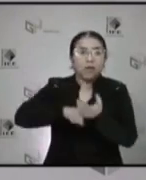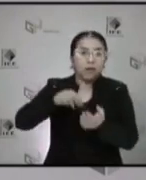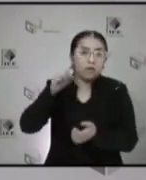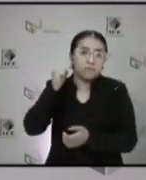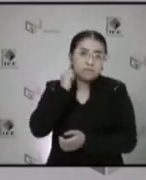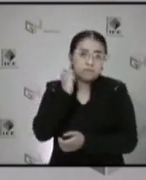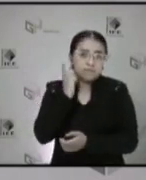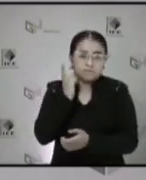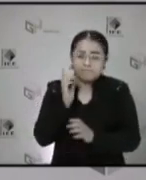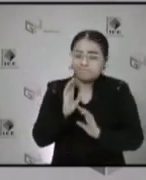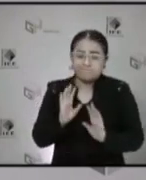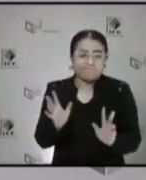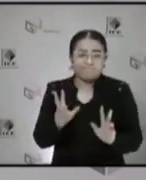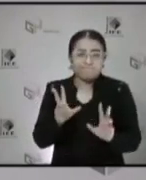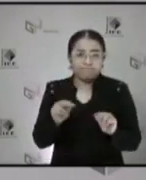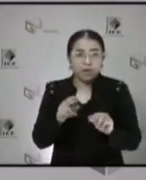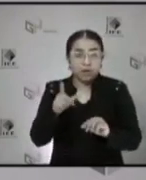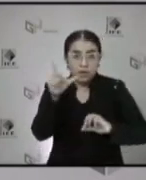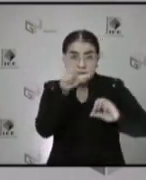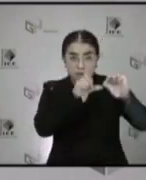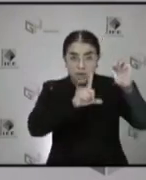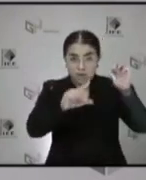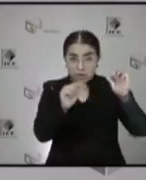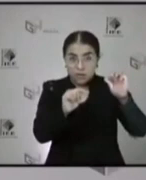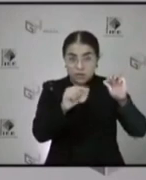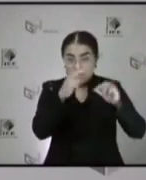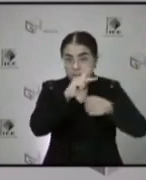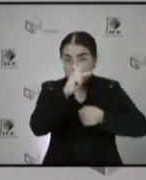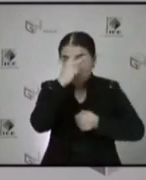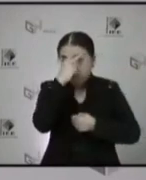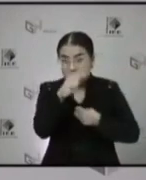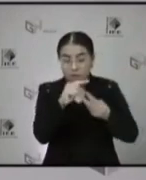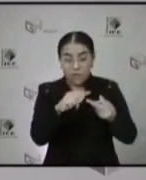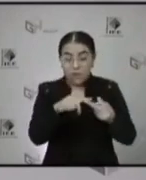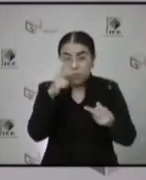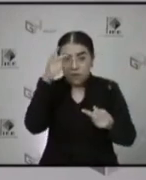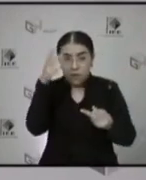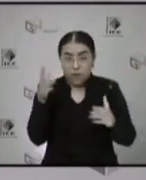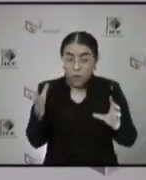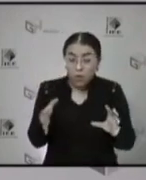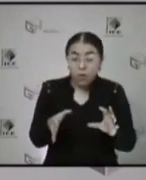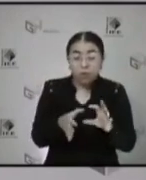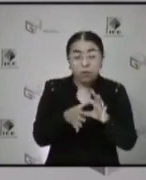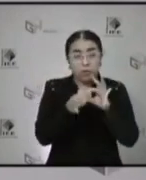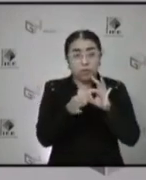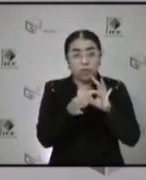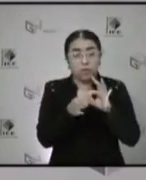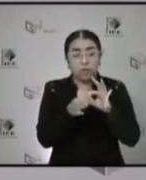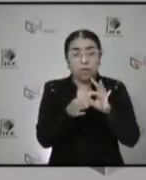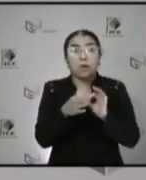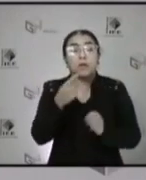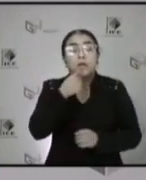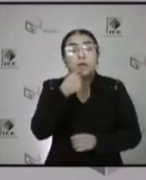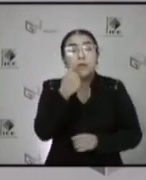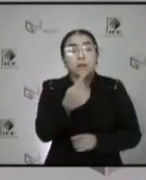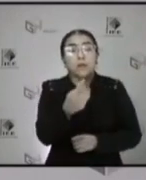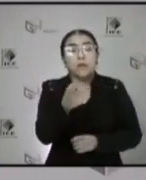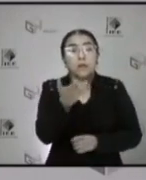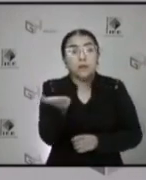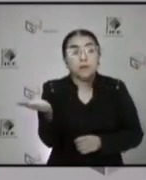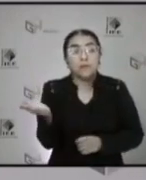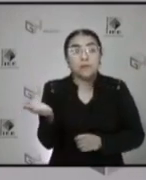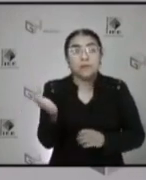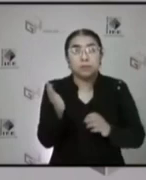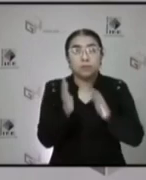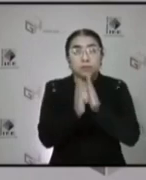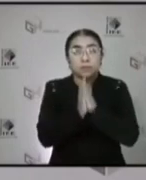Hoy Hidalgo y México deben caminar hacia la unidad nacional. Hoy quiero dirigirme a ustedes para decirles